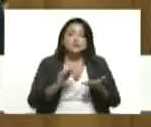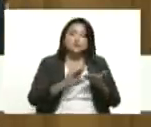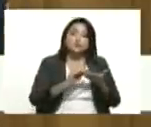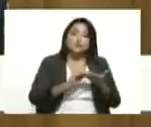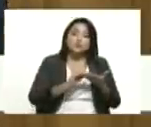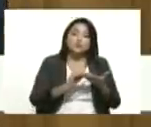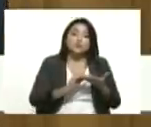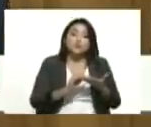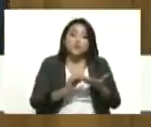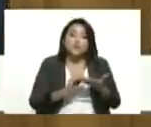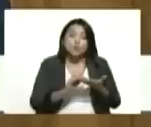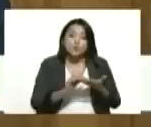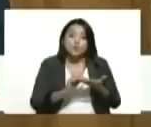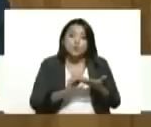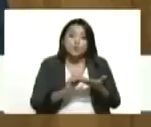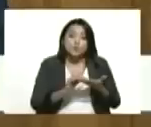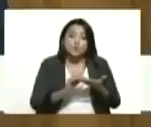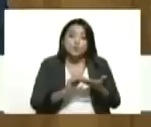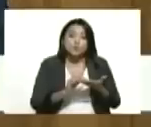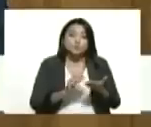causados,